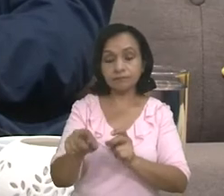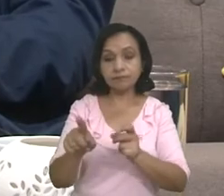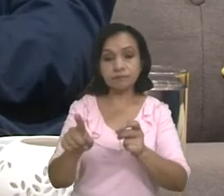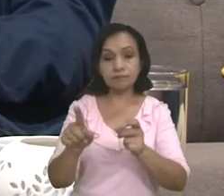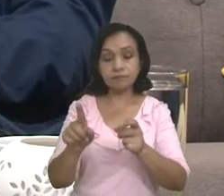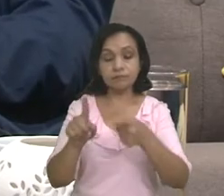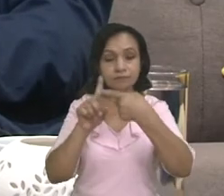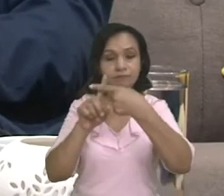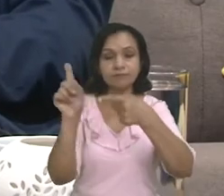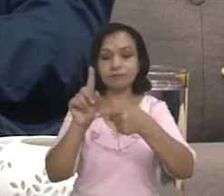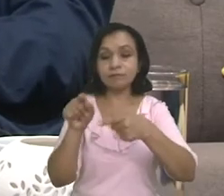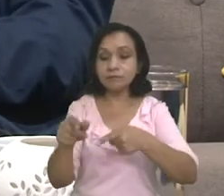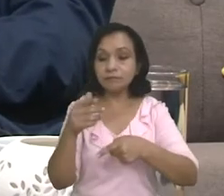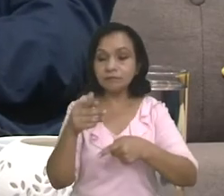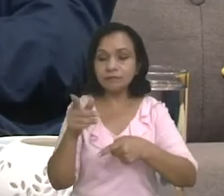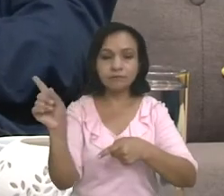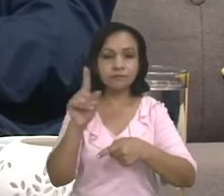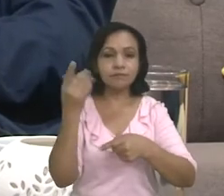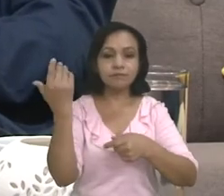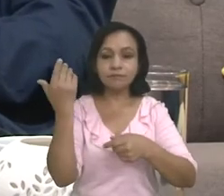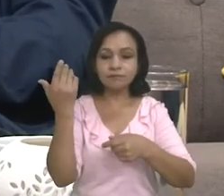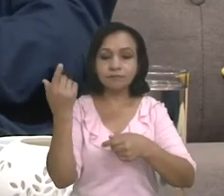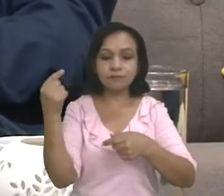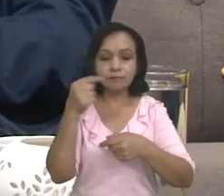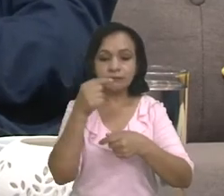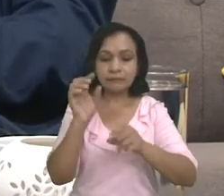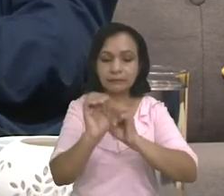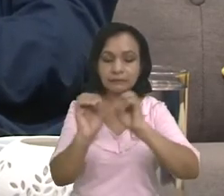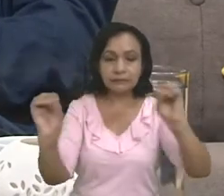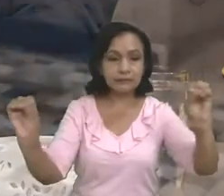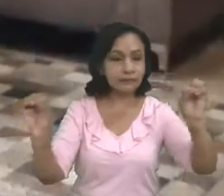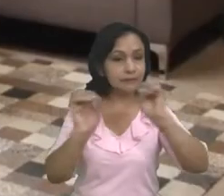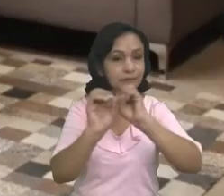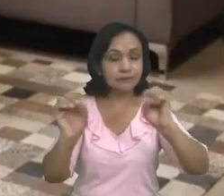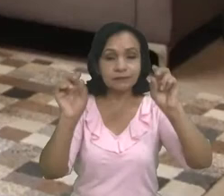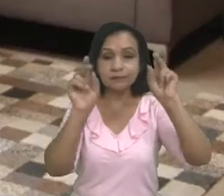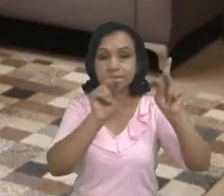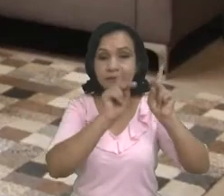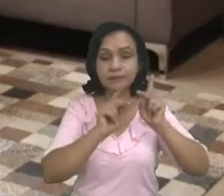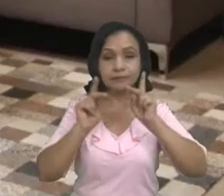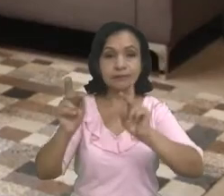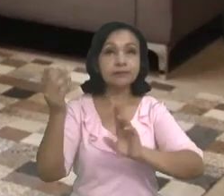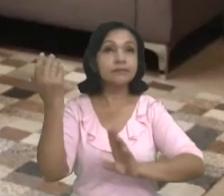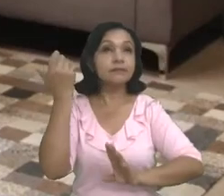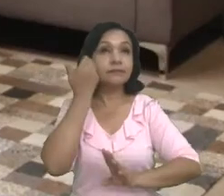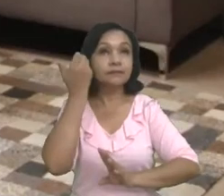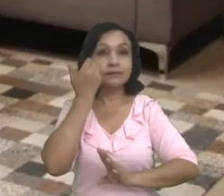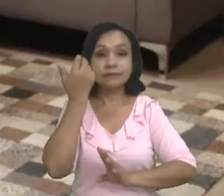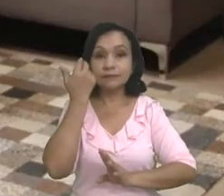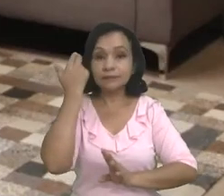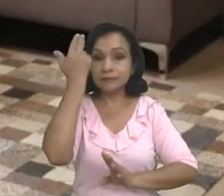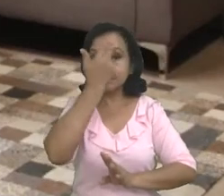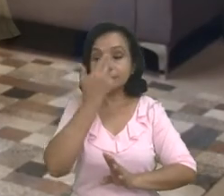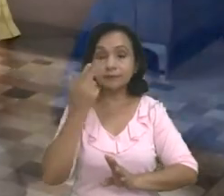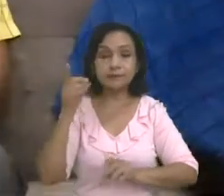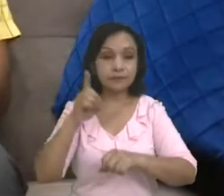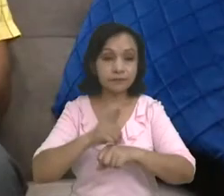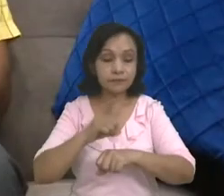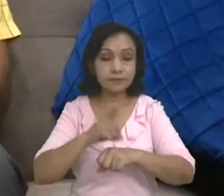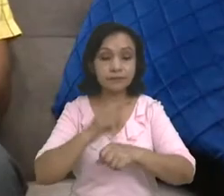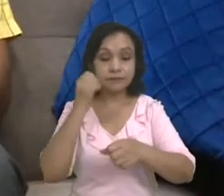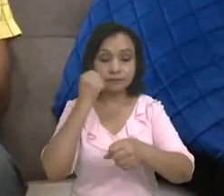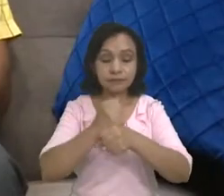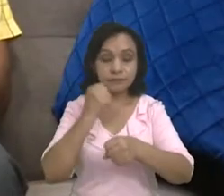salido positivo hasta ahorita no tenemos ni un cast y es muy importante esa aclaración doctor y consultarle también a partir de esas líneas de